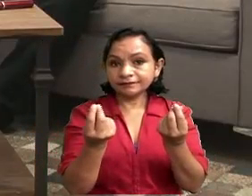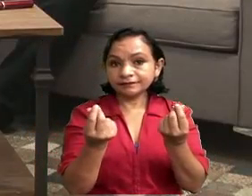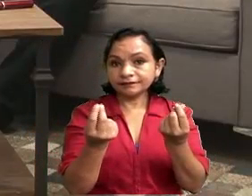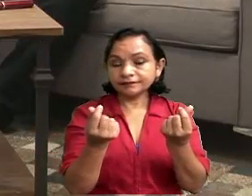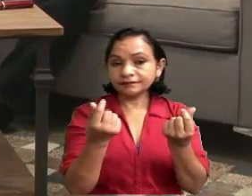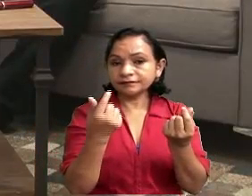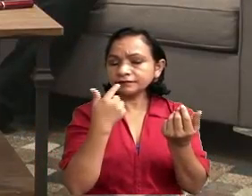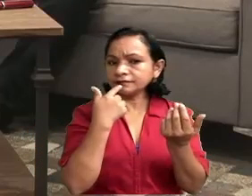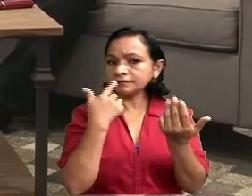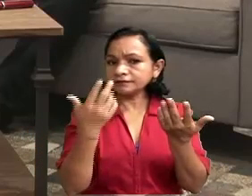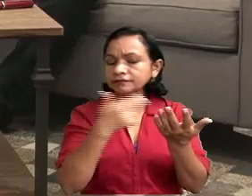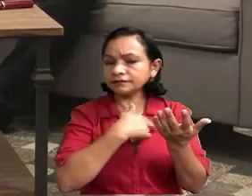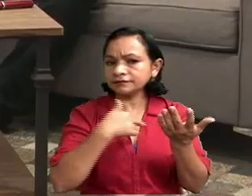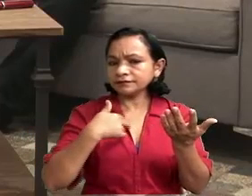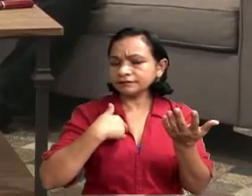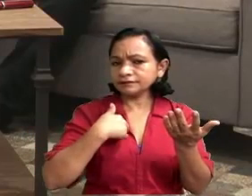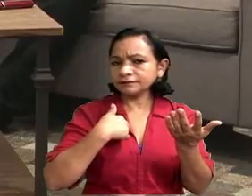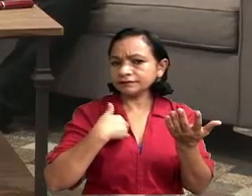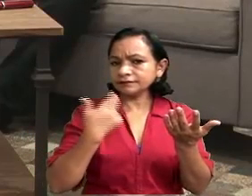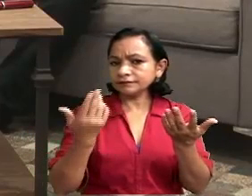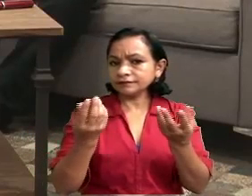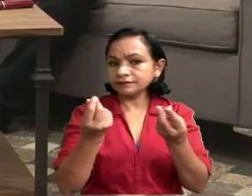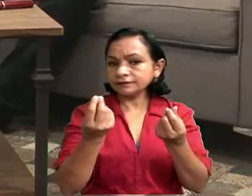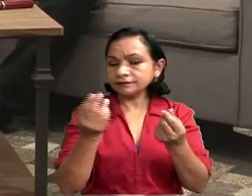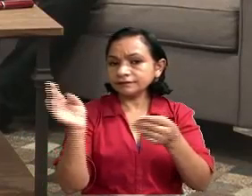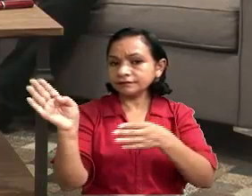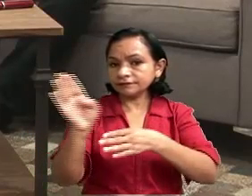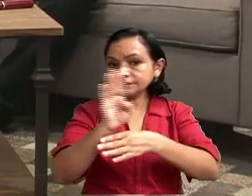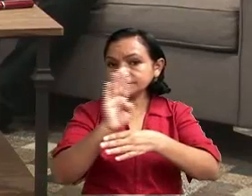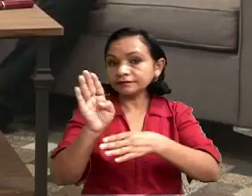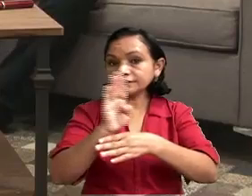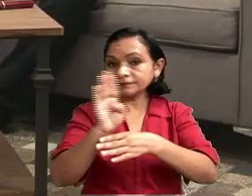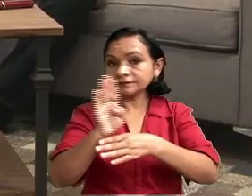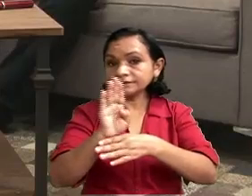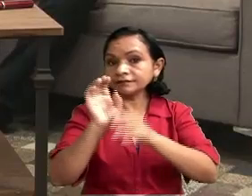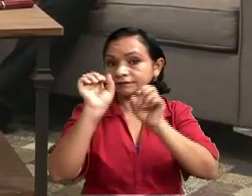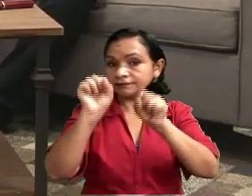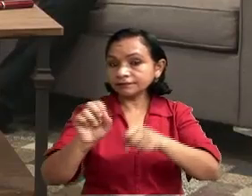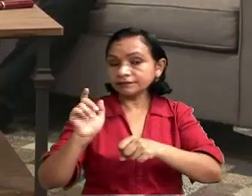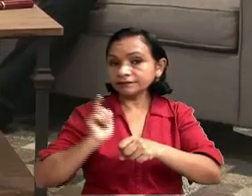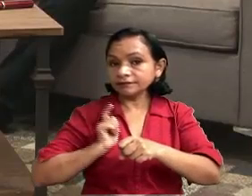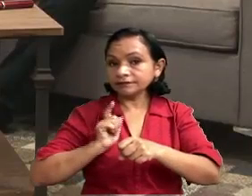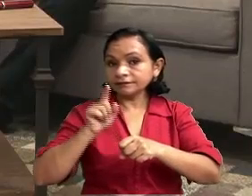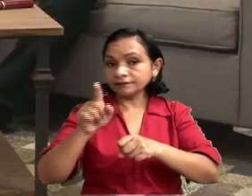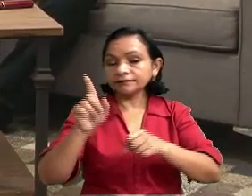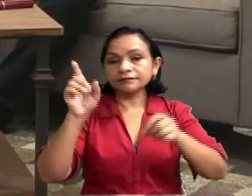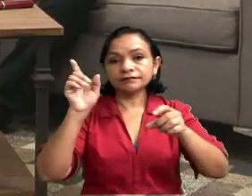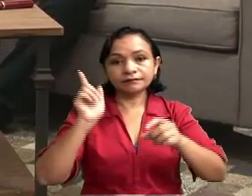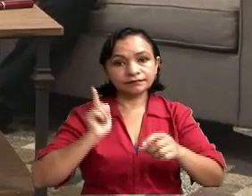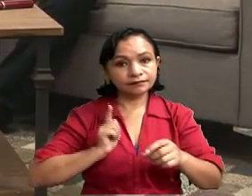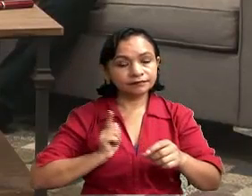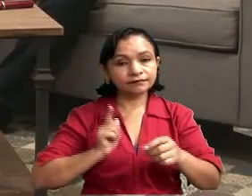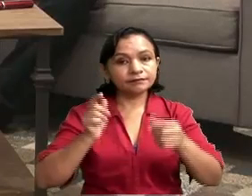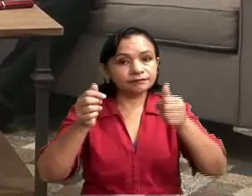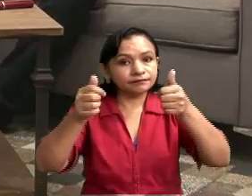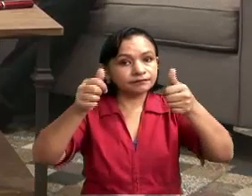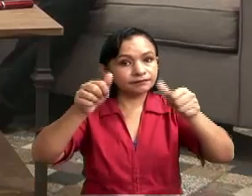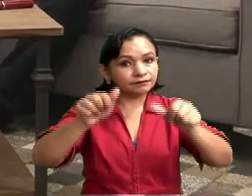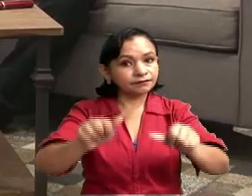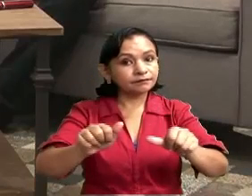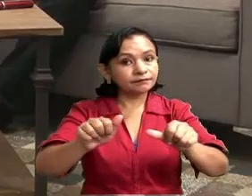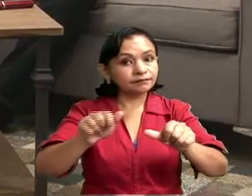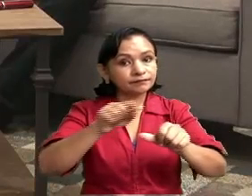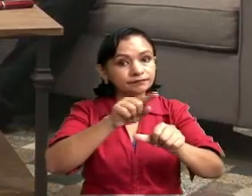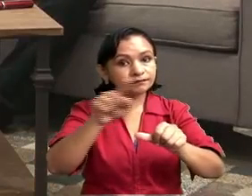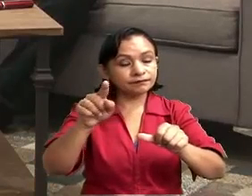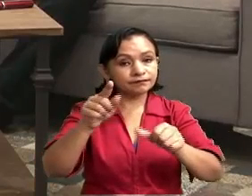para asegurar liquidez a los bancos y para garantizar estabilidad